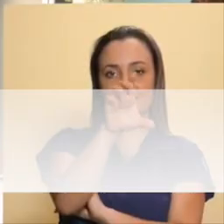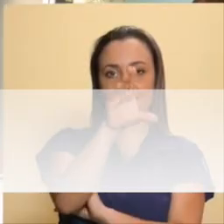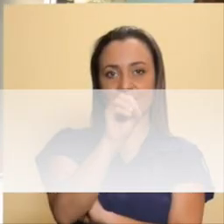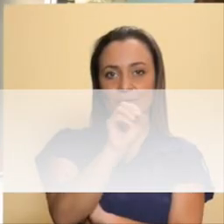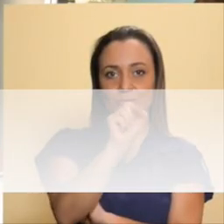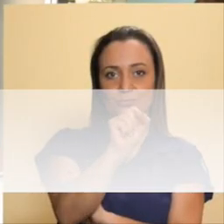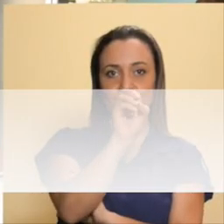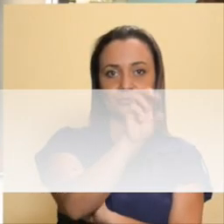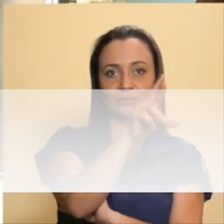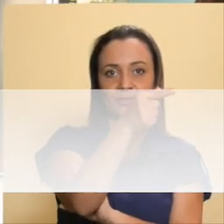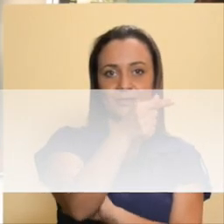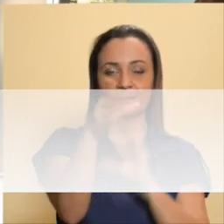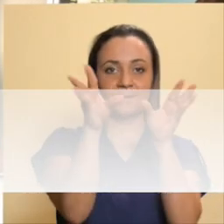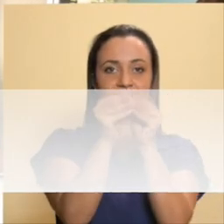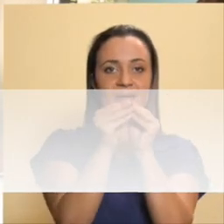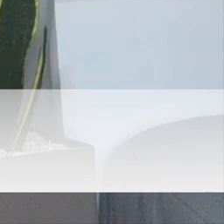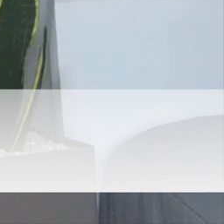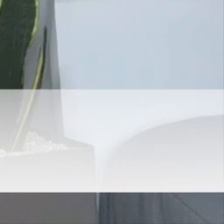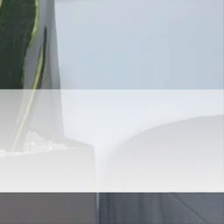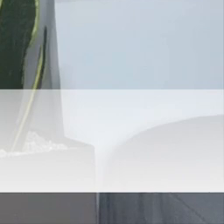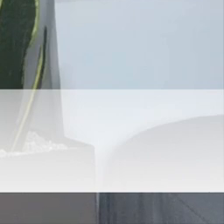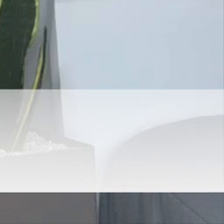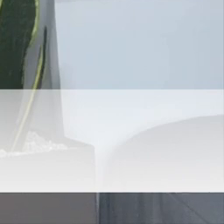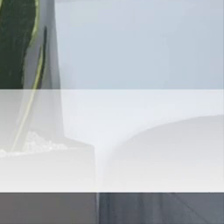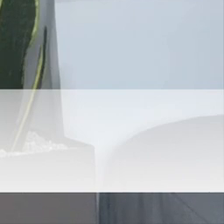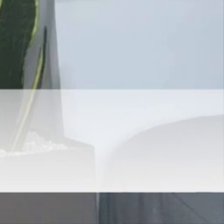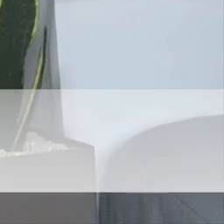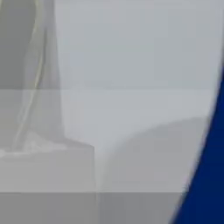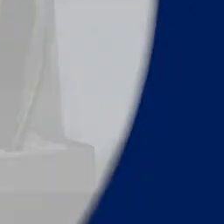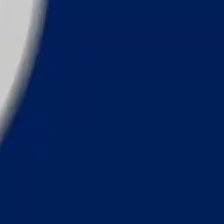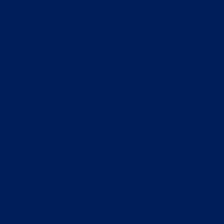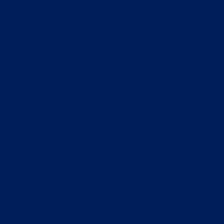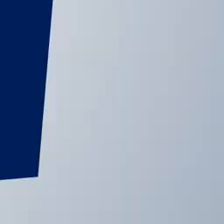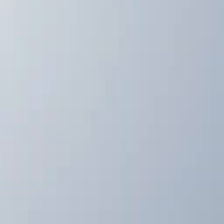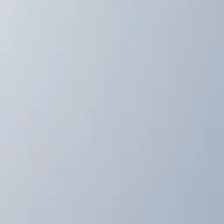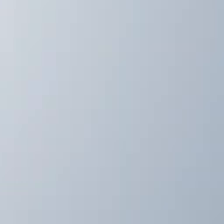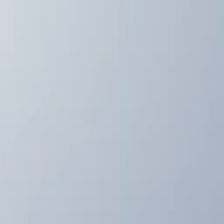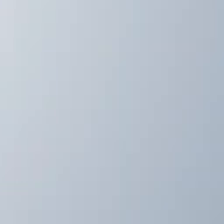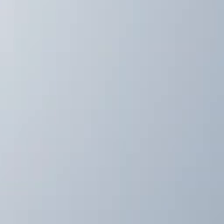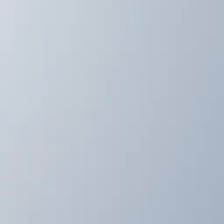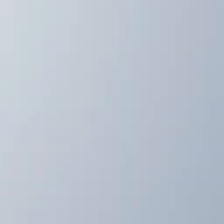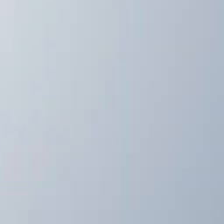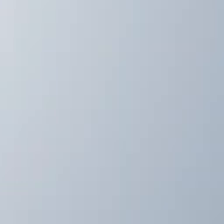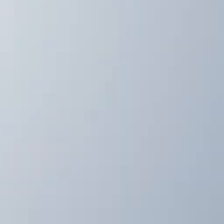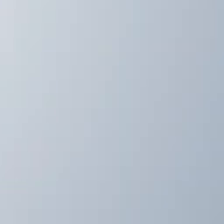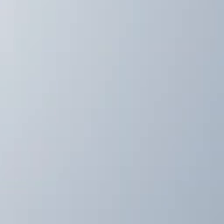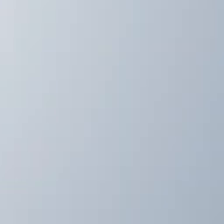correo sigovigente@ageco.org. ¡Chao!